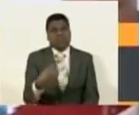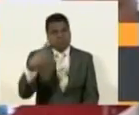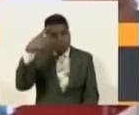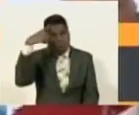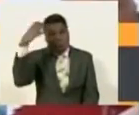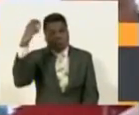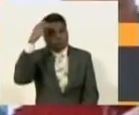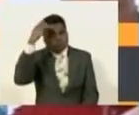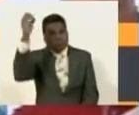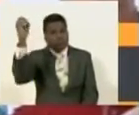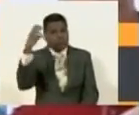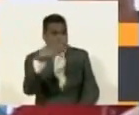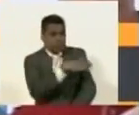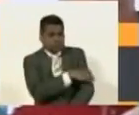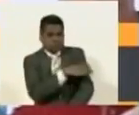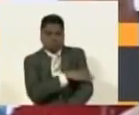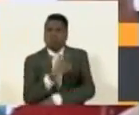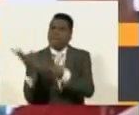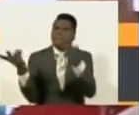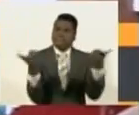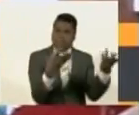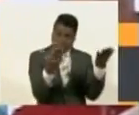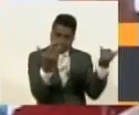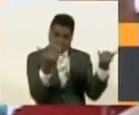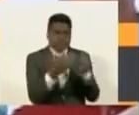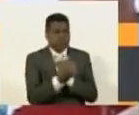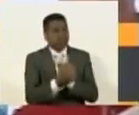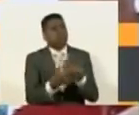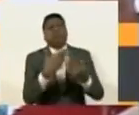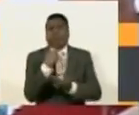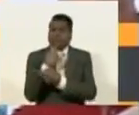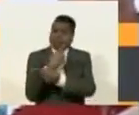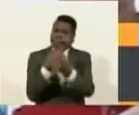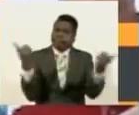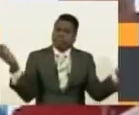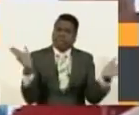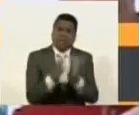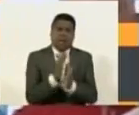partidos políticos, la derecha, están invitados, vayan pues a decir lo que ustedes quieren pues.